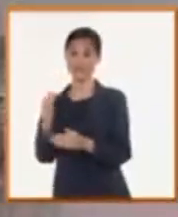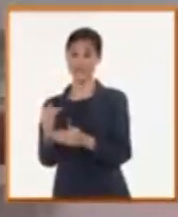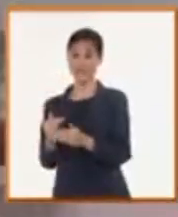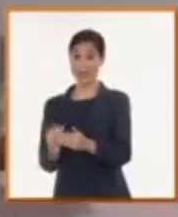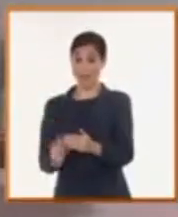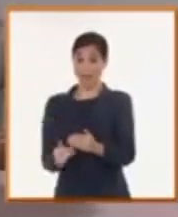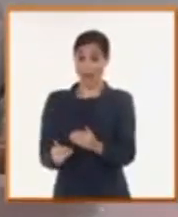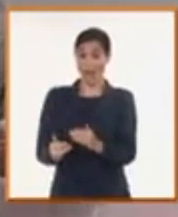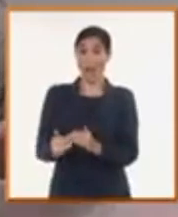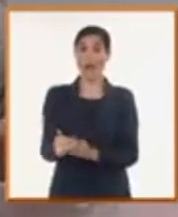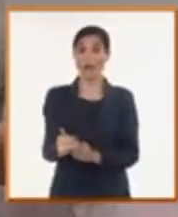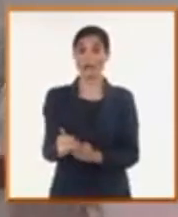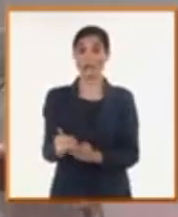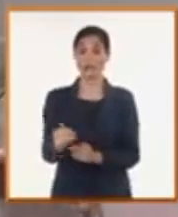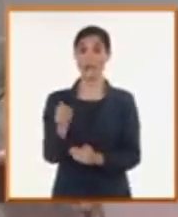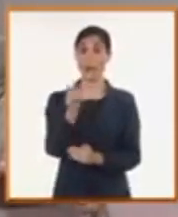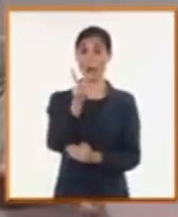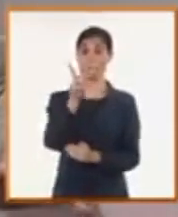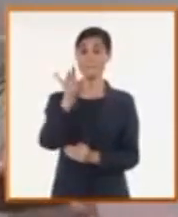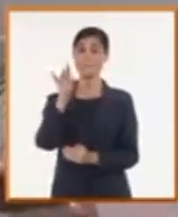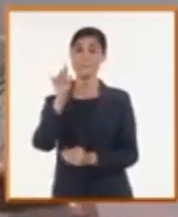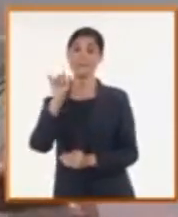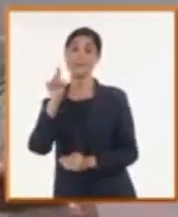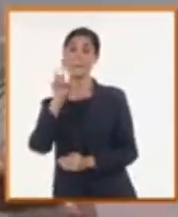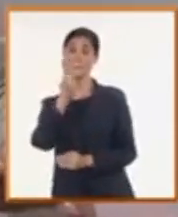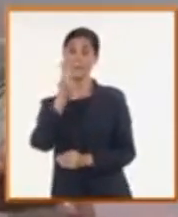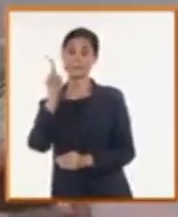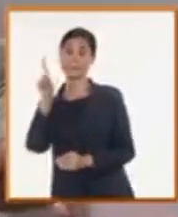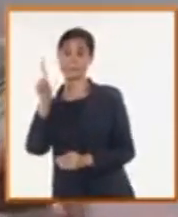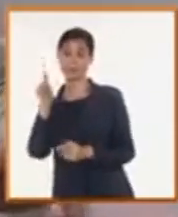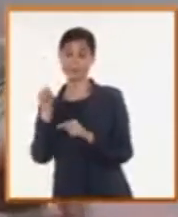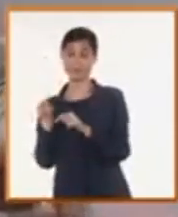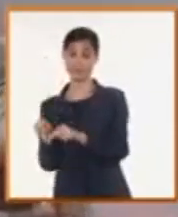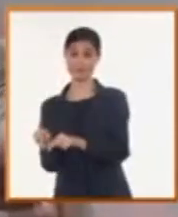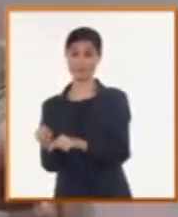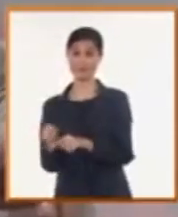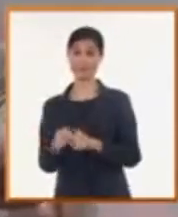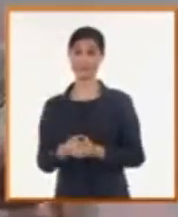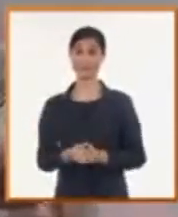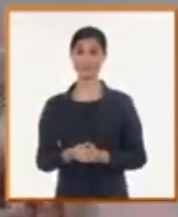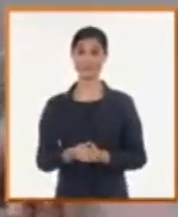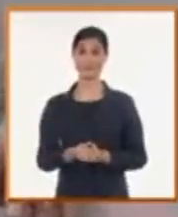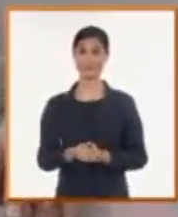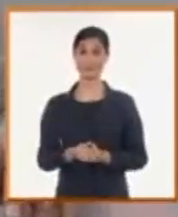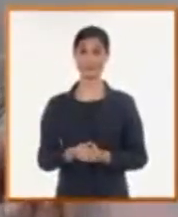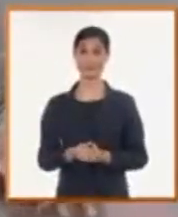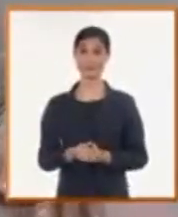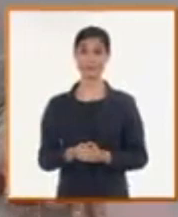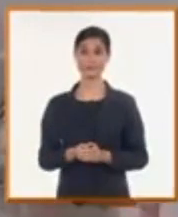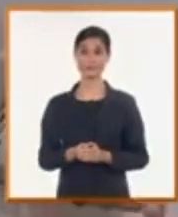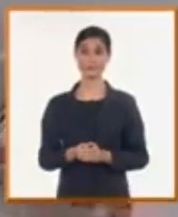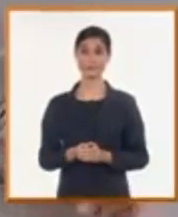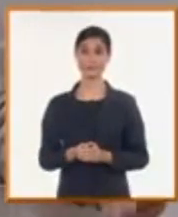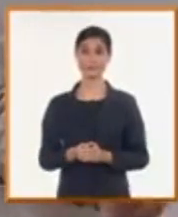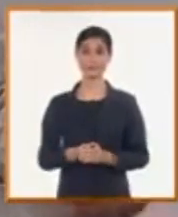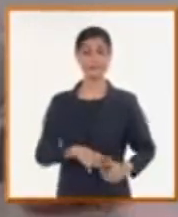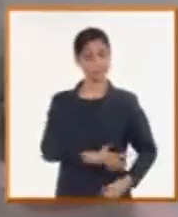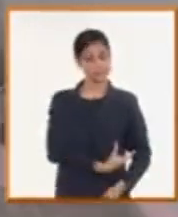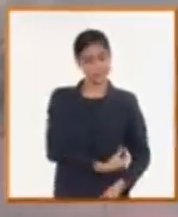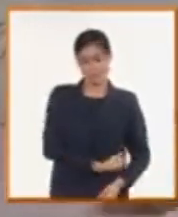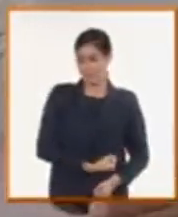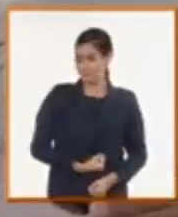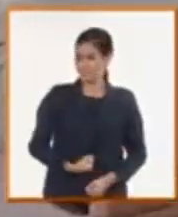fuerzas. Todo ese desarrollo en el campo militar lo desarrollaron. Aguantaron hasta el 21. Ellos resistieron hasta